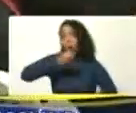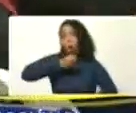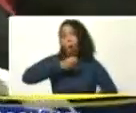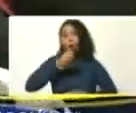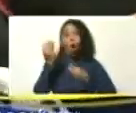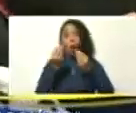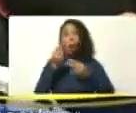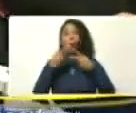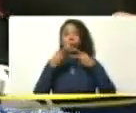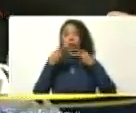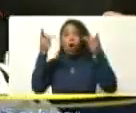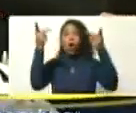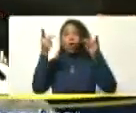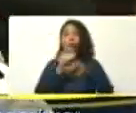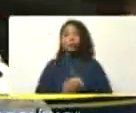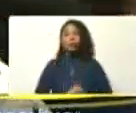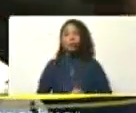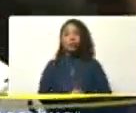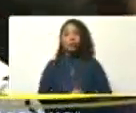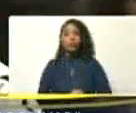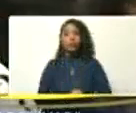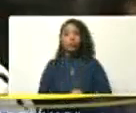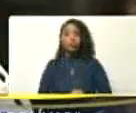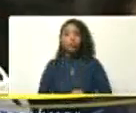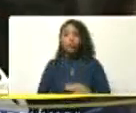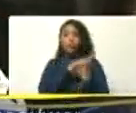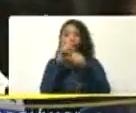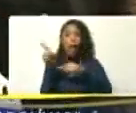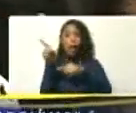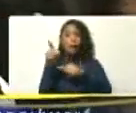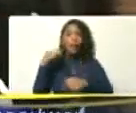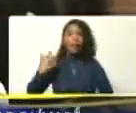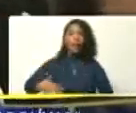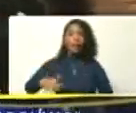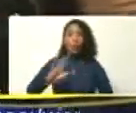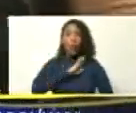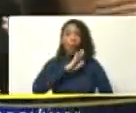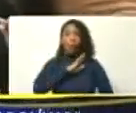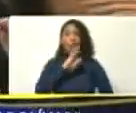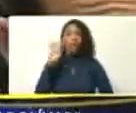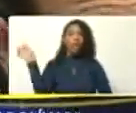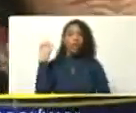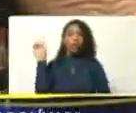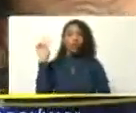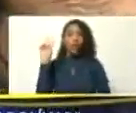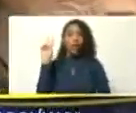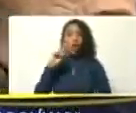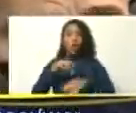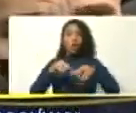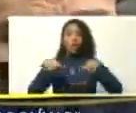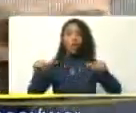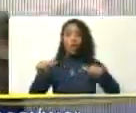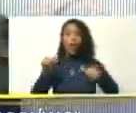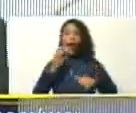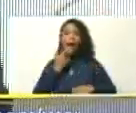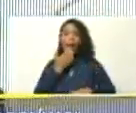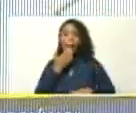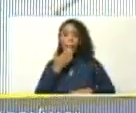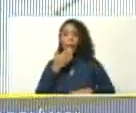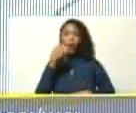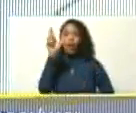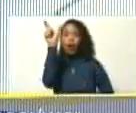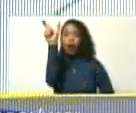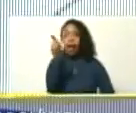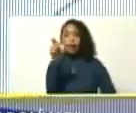de divulgación, ¿no? de ese derecho nuestro venezolano a los territorios, por ejemplo, del Esequibo,